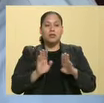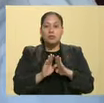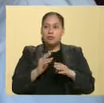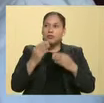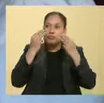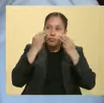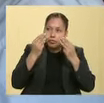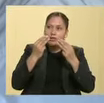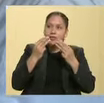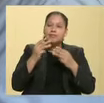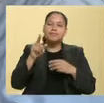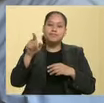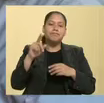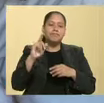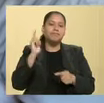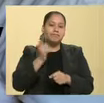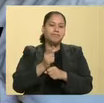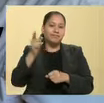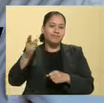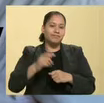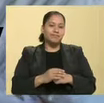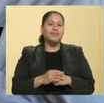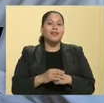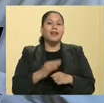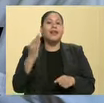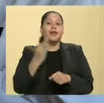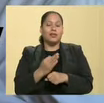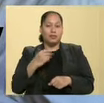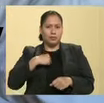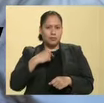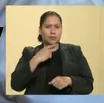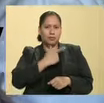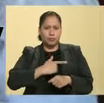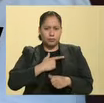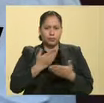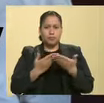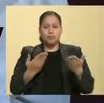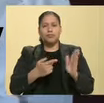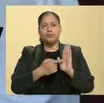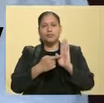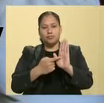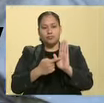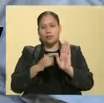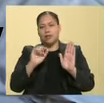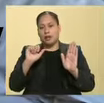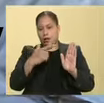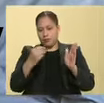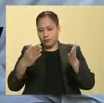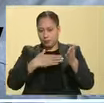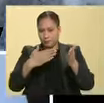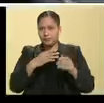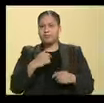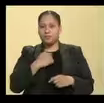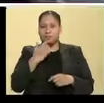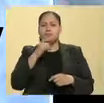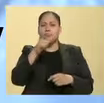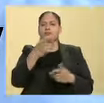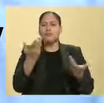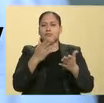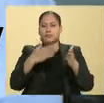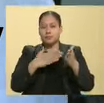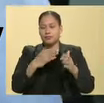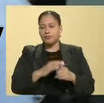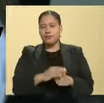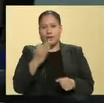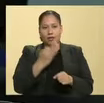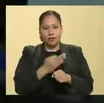un botón, ¿verdad? Pero ahorita voy a tener el gusto de presentarles algo. ¿Qué va a ser? No